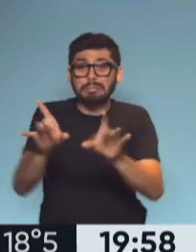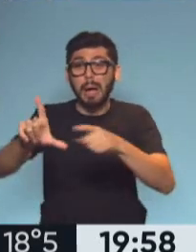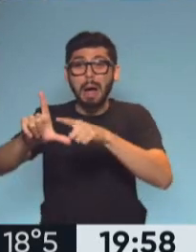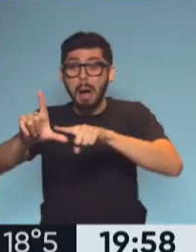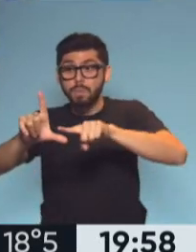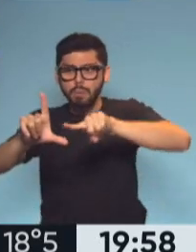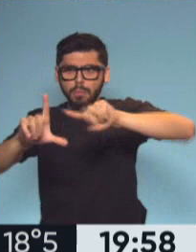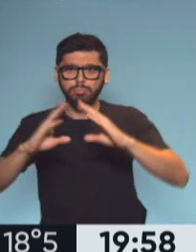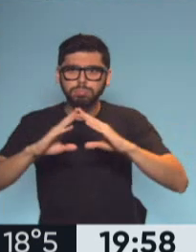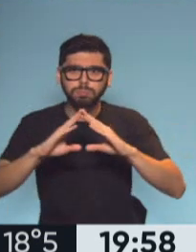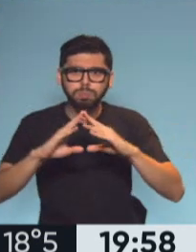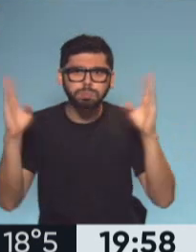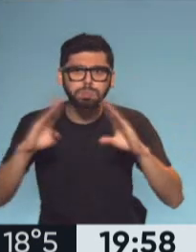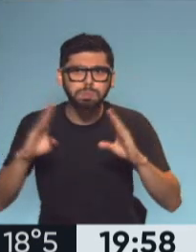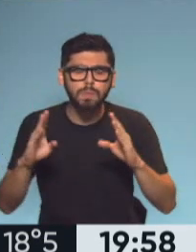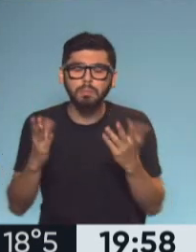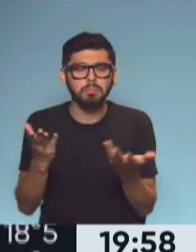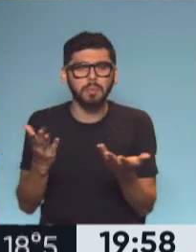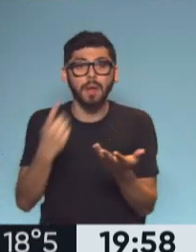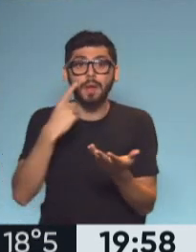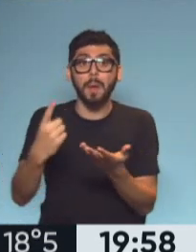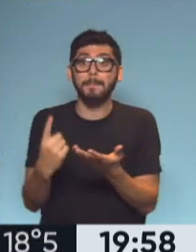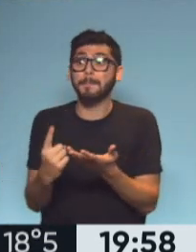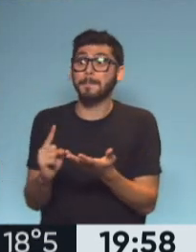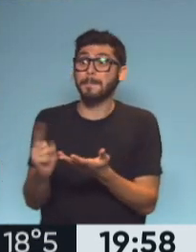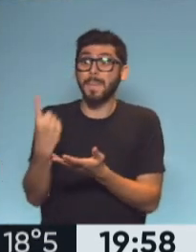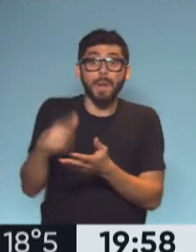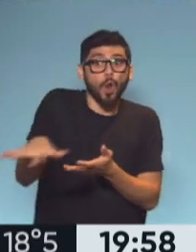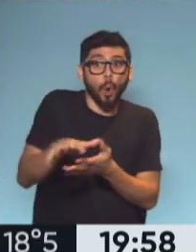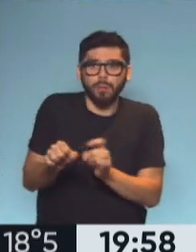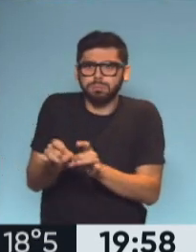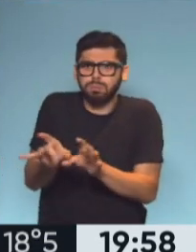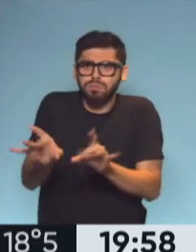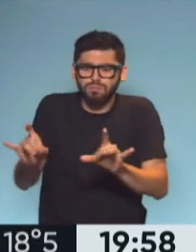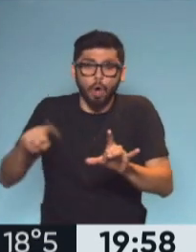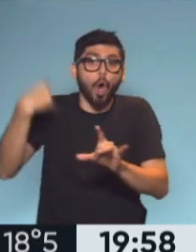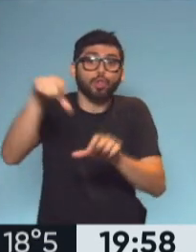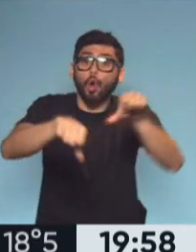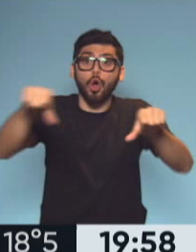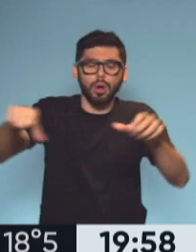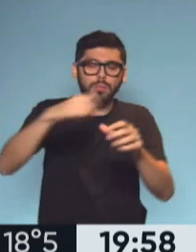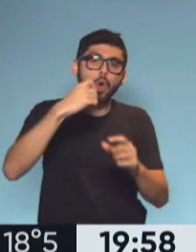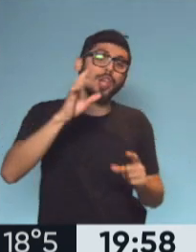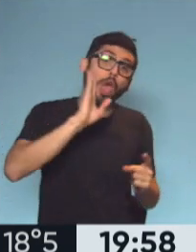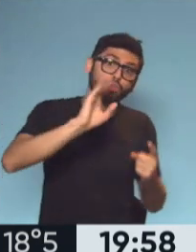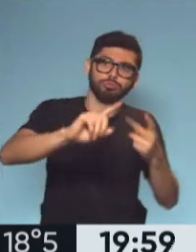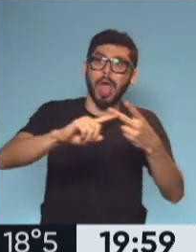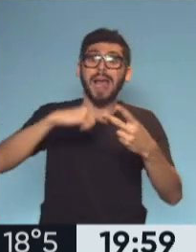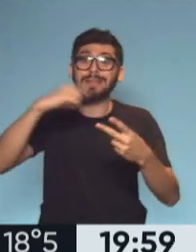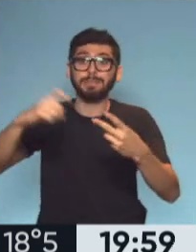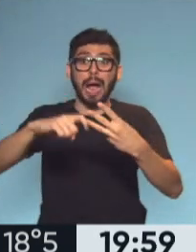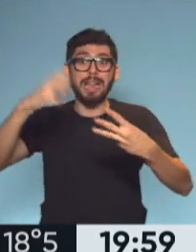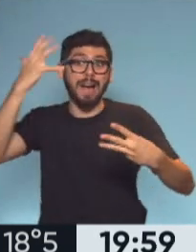La velocidad de contagio. Ni en ¿no? el Además primer de... lugar donde surgió, ni en los otros lugares, que surgió en Estados Unidos, después en España